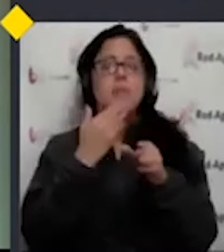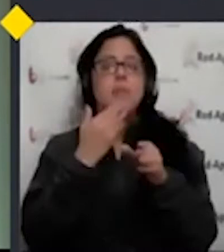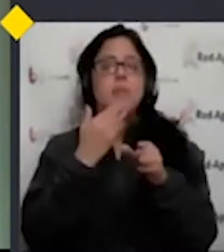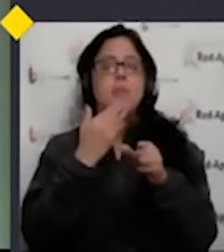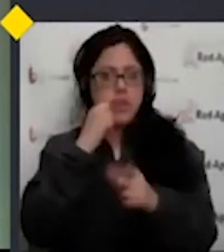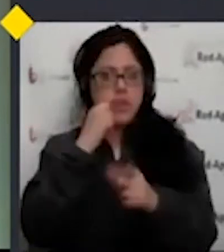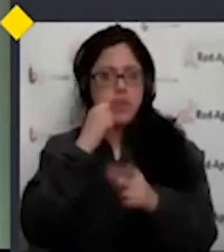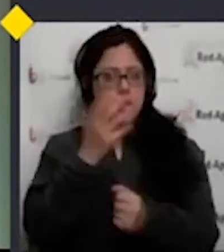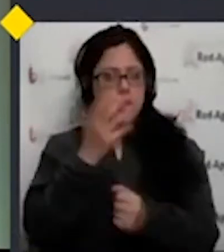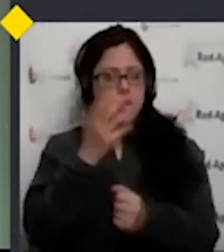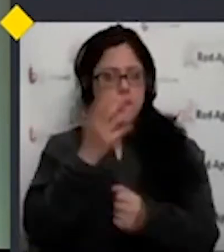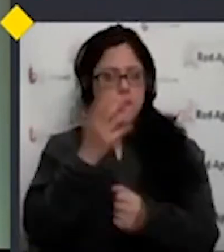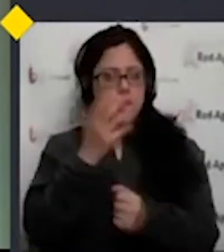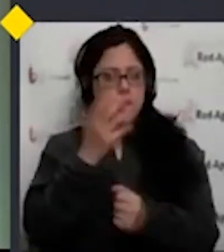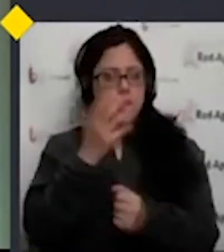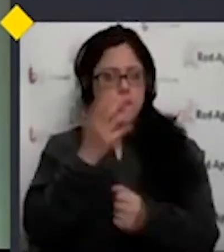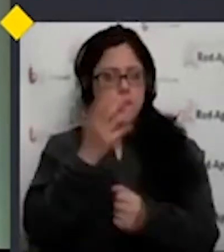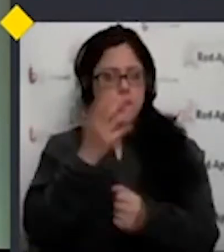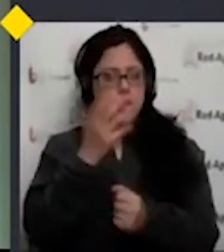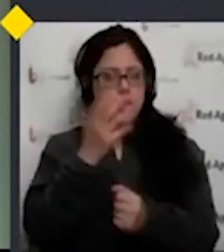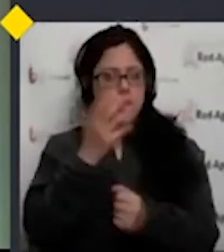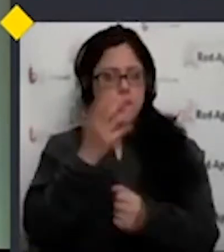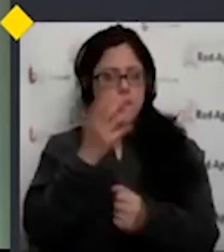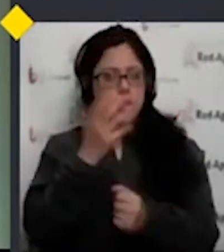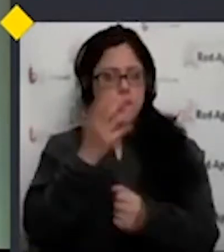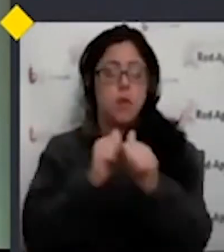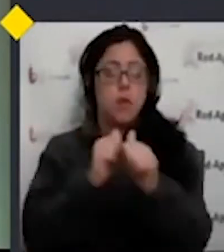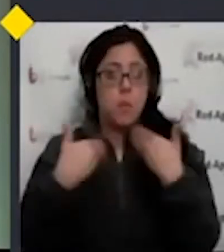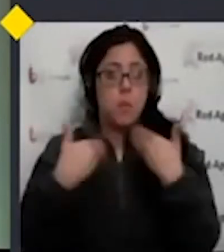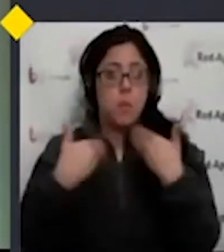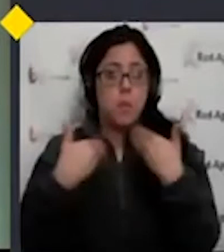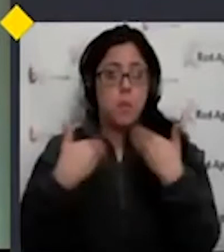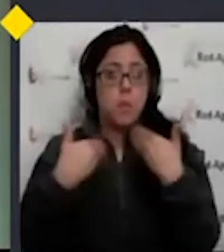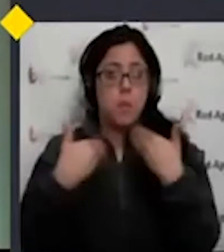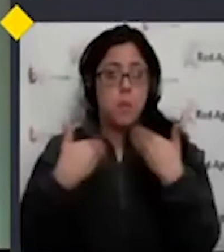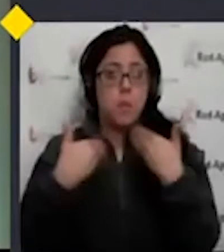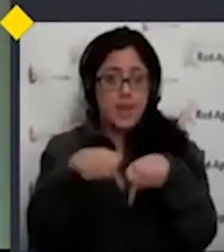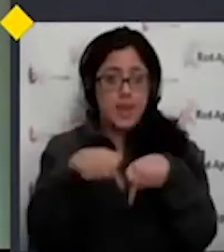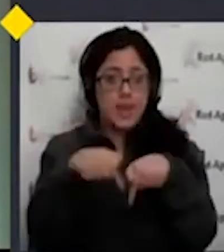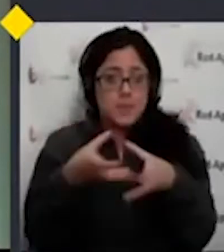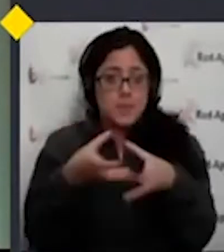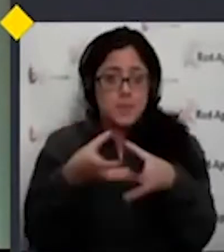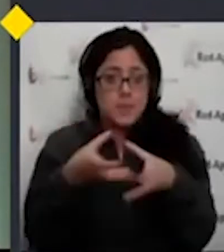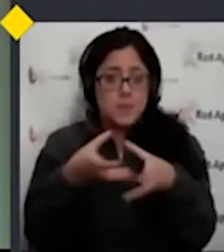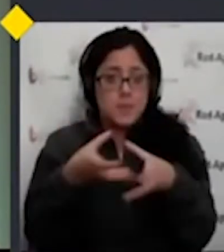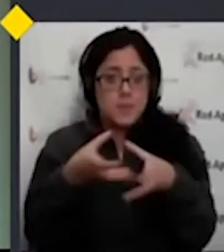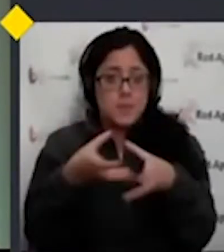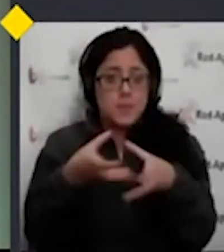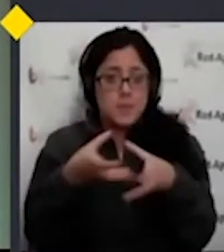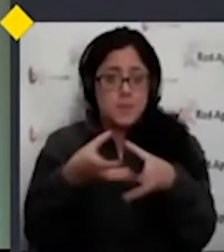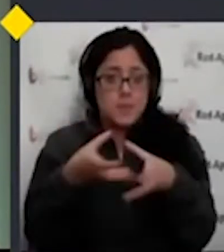donde tiene que enfrentar nuevos desafíos. Y es por eso que estamos reunidos hoy para conversar sobre este nuevo entorno